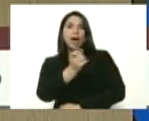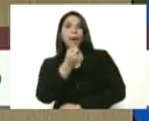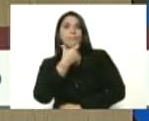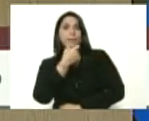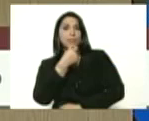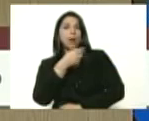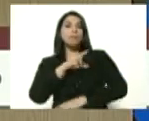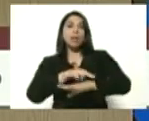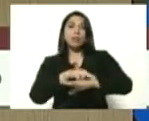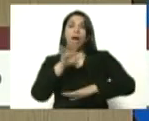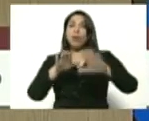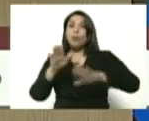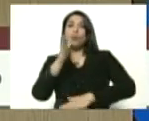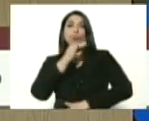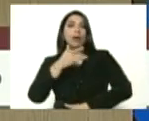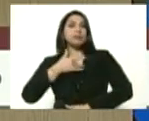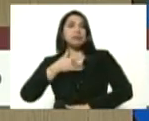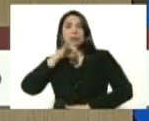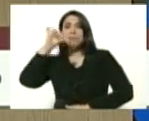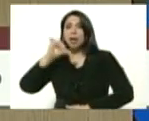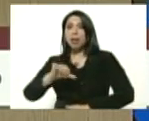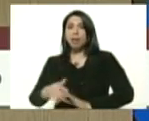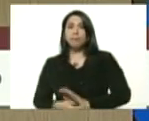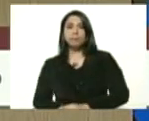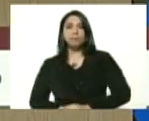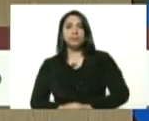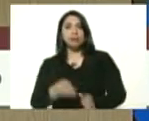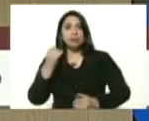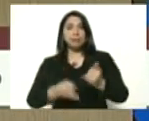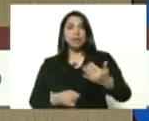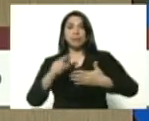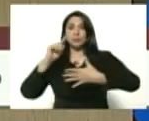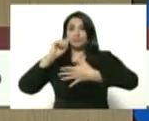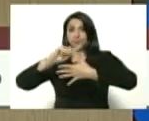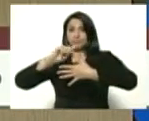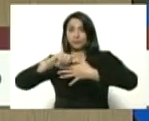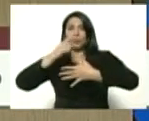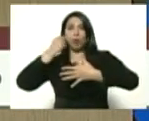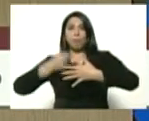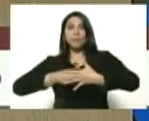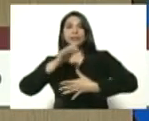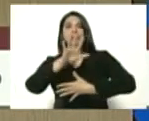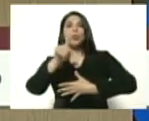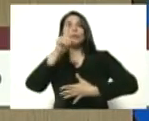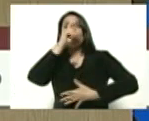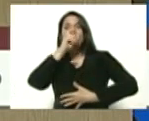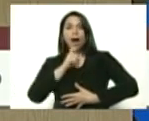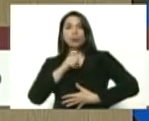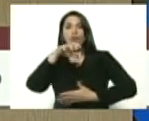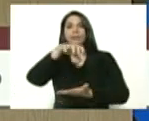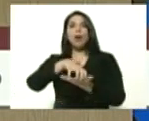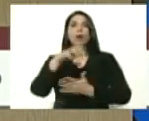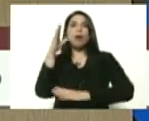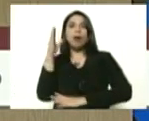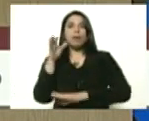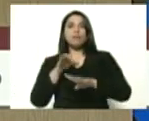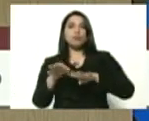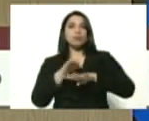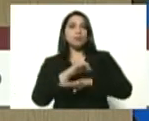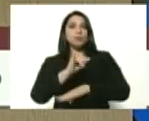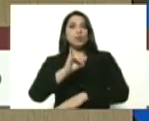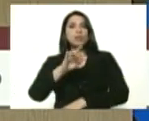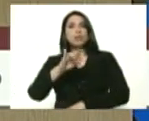tratamiento aun cuando está asintomática. Terminamos con un hombre de 51 años de edad, del estado Lara, municipio de